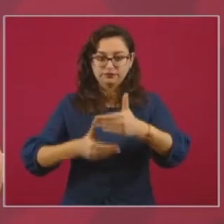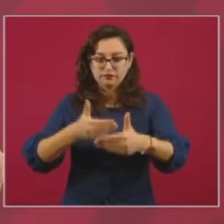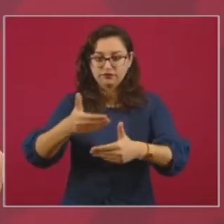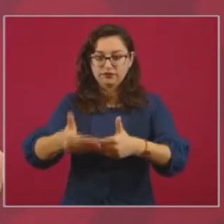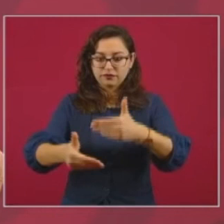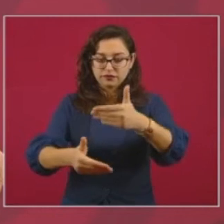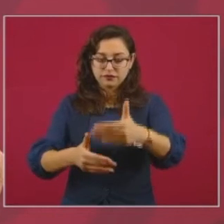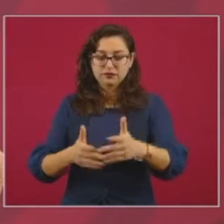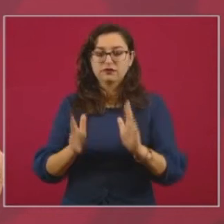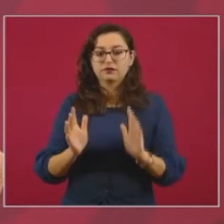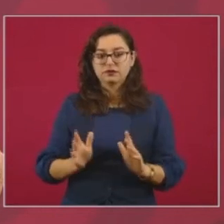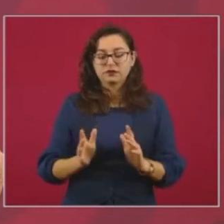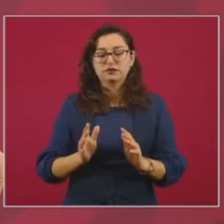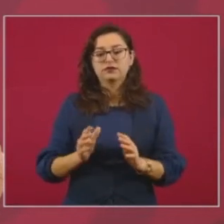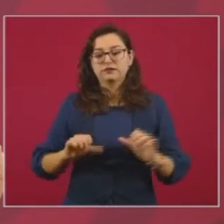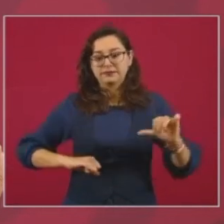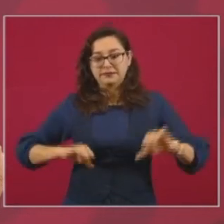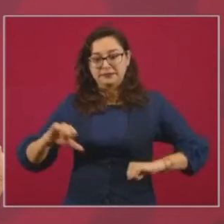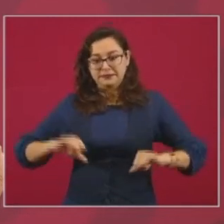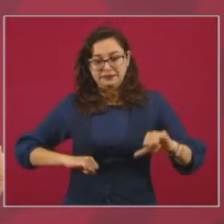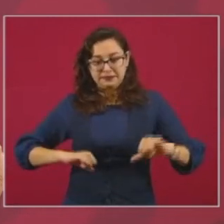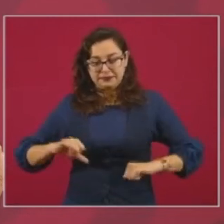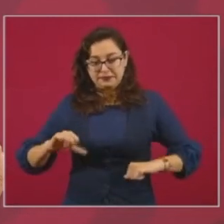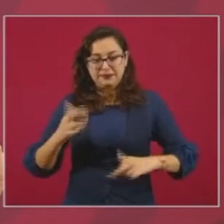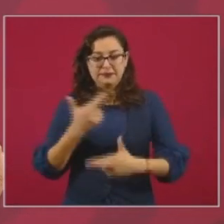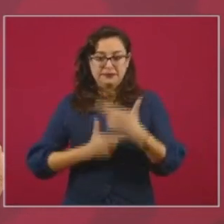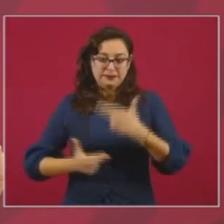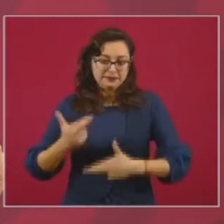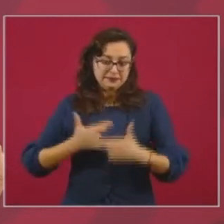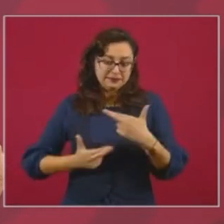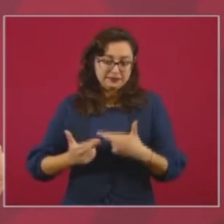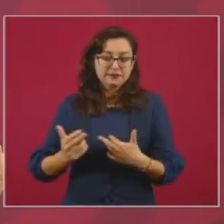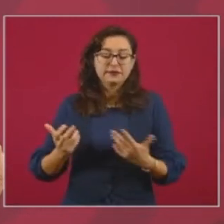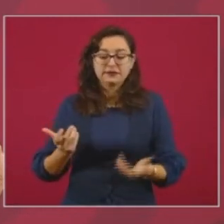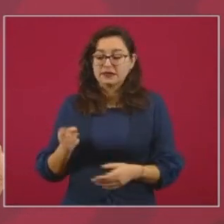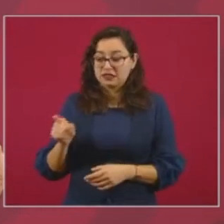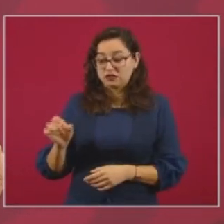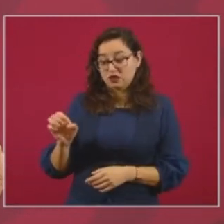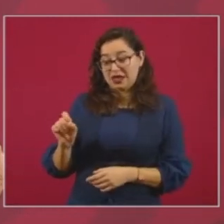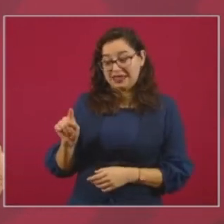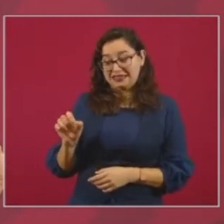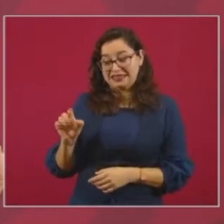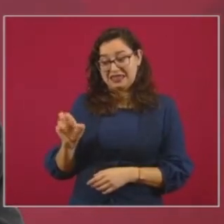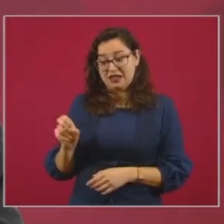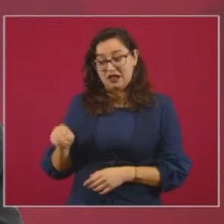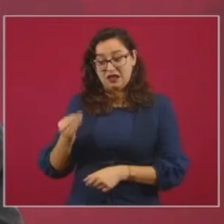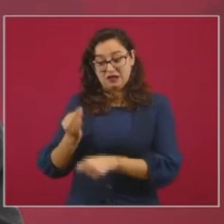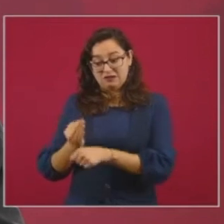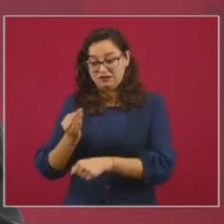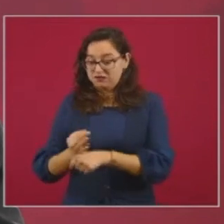la normalidad. Entonces, Esteban está